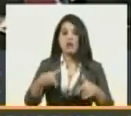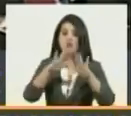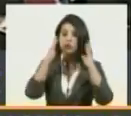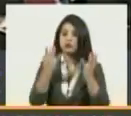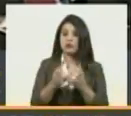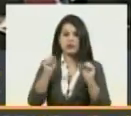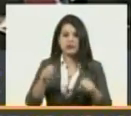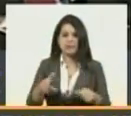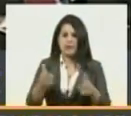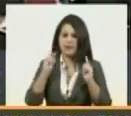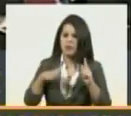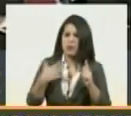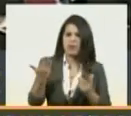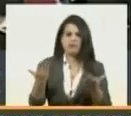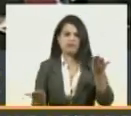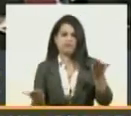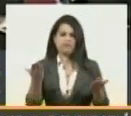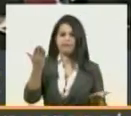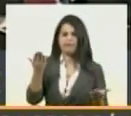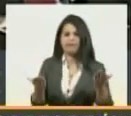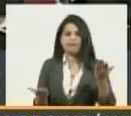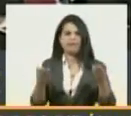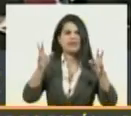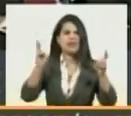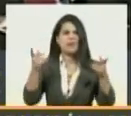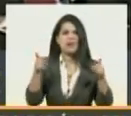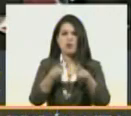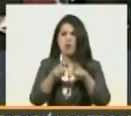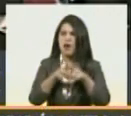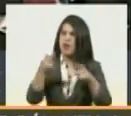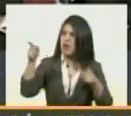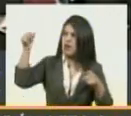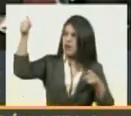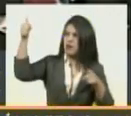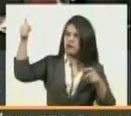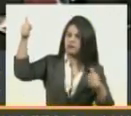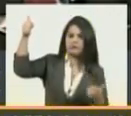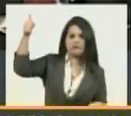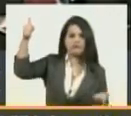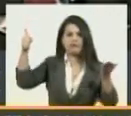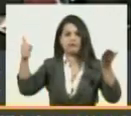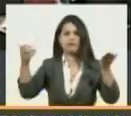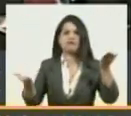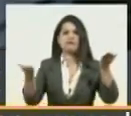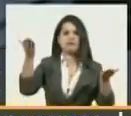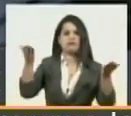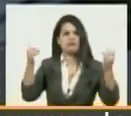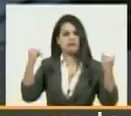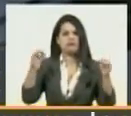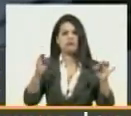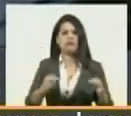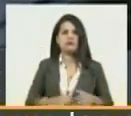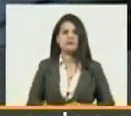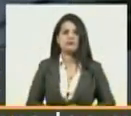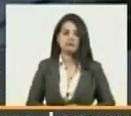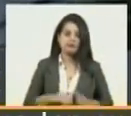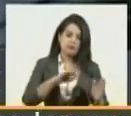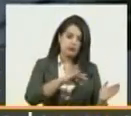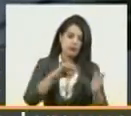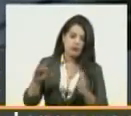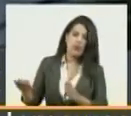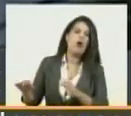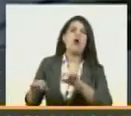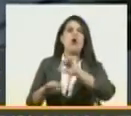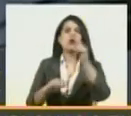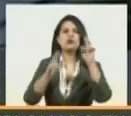haga contrapeso a la hegemonía de los centros imperiales. En otro ámbito, también, como ustedes